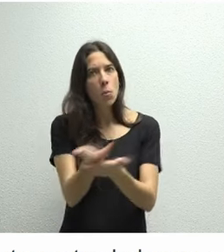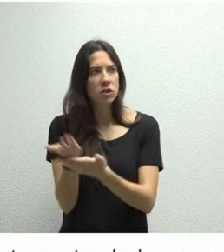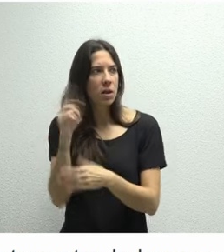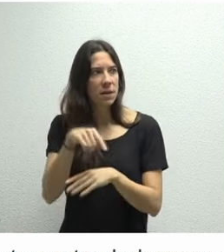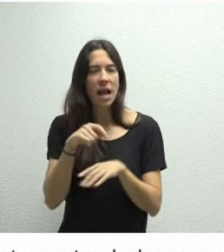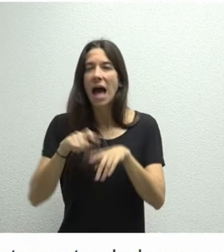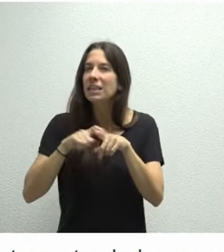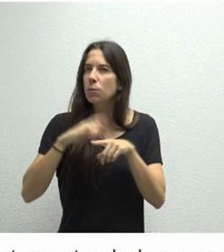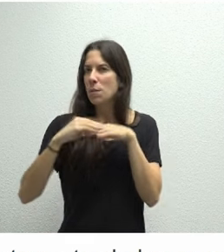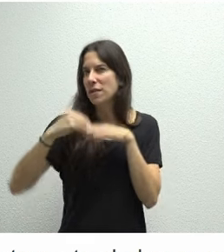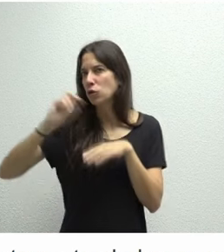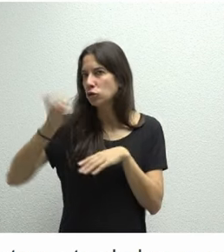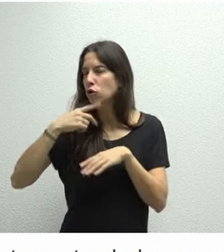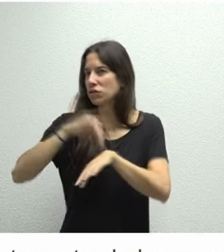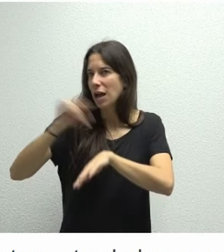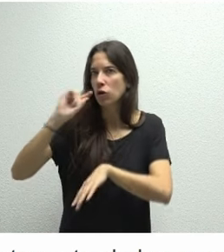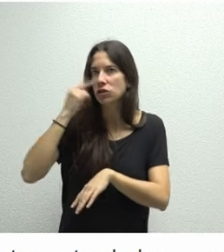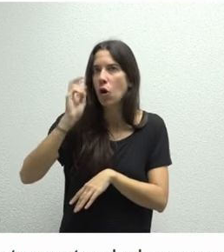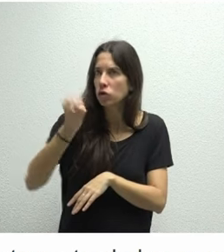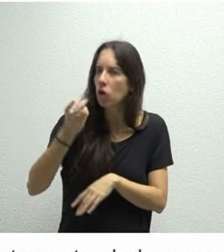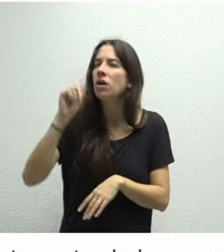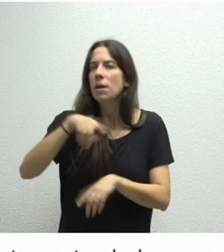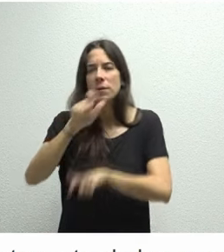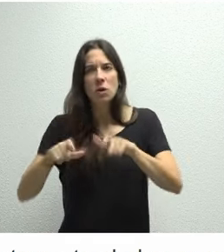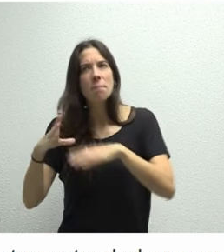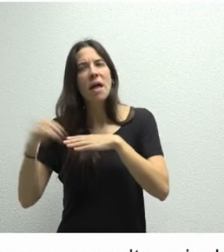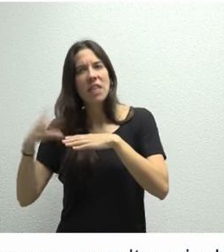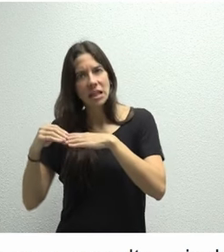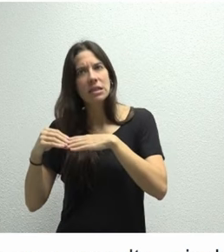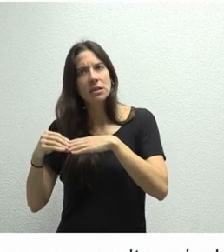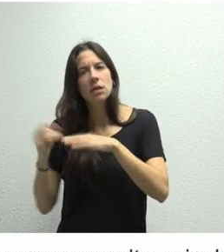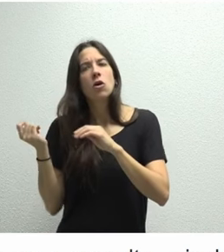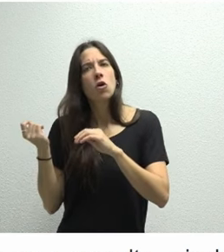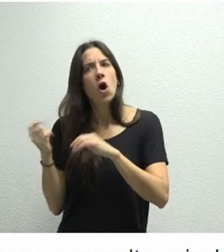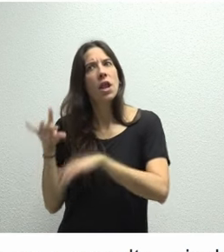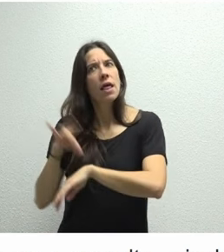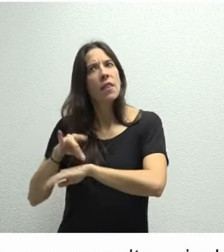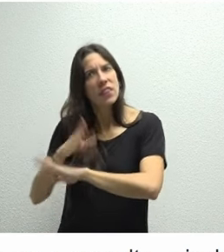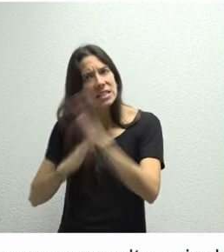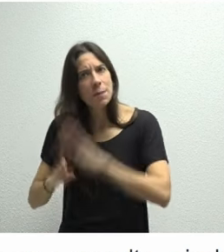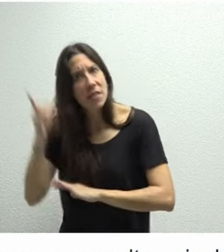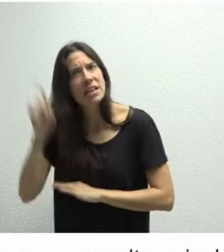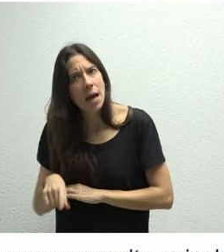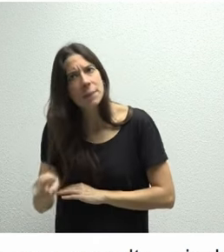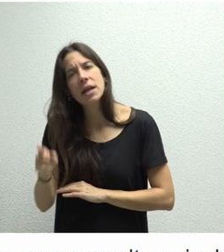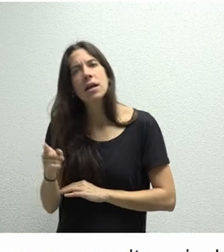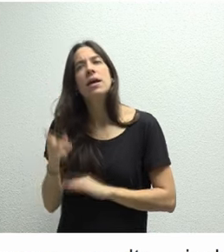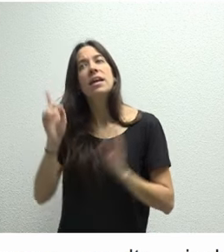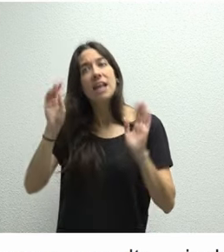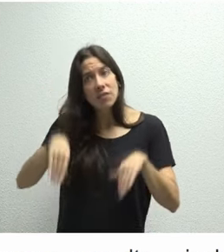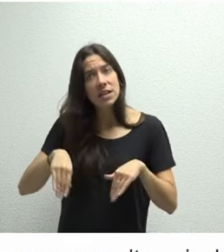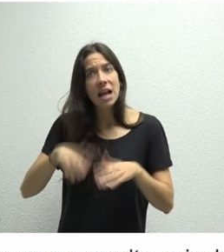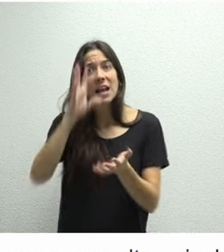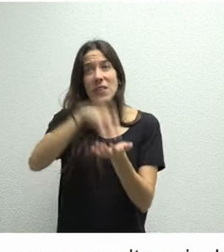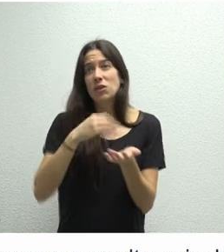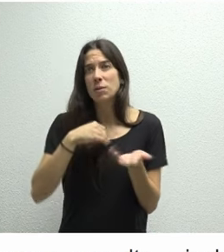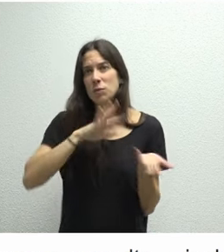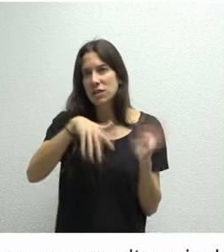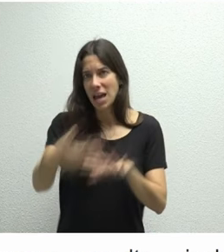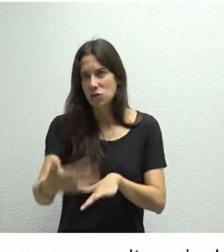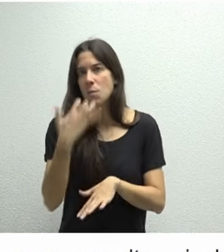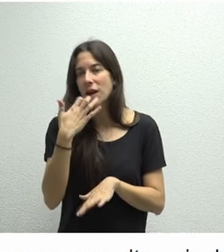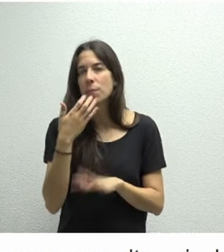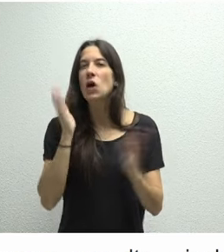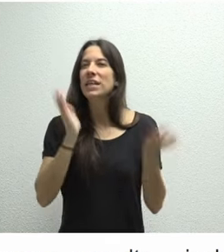diagnóstico que también hemos brindado a pacientes con discapacidad y se ha ido a a desarrollar en el propio centro no como por ejemplo la terapia